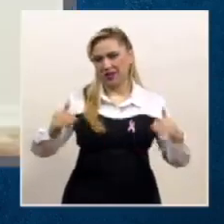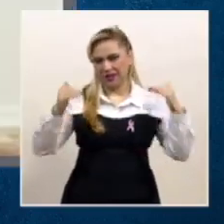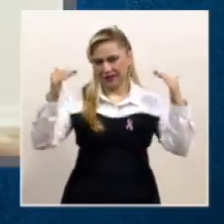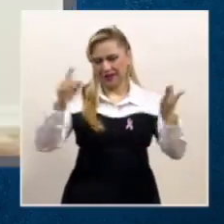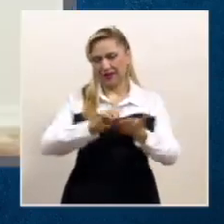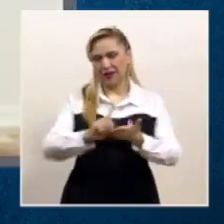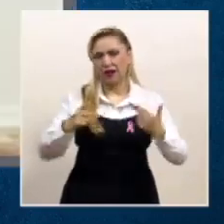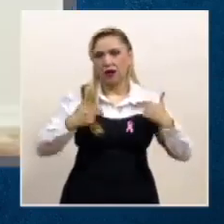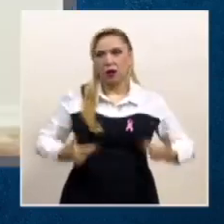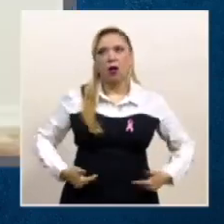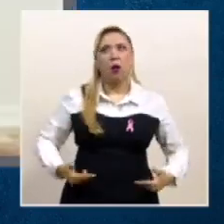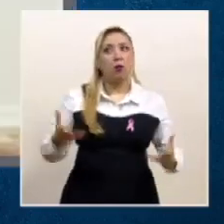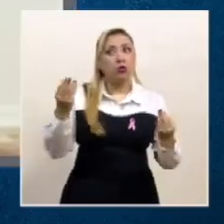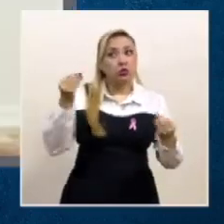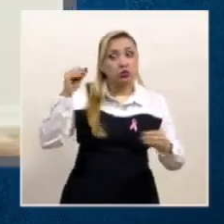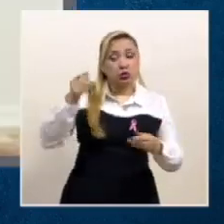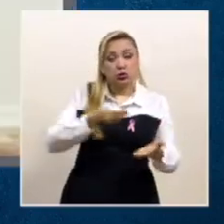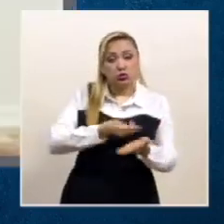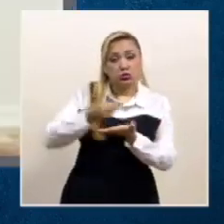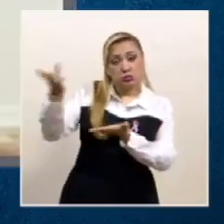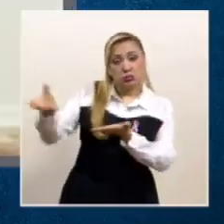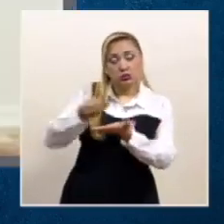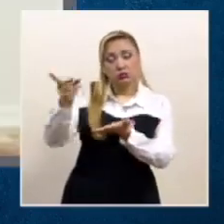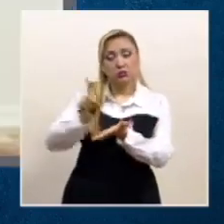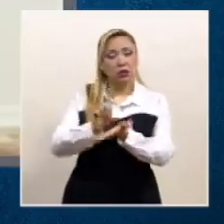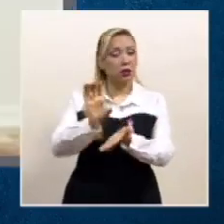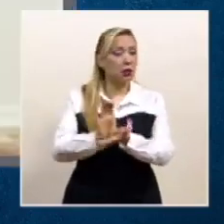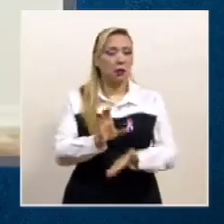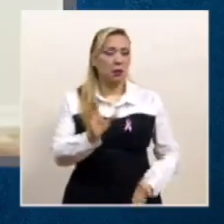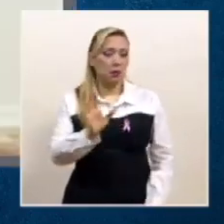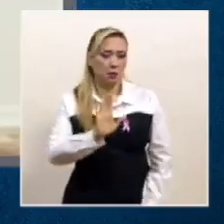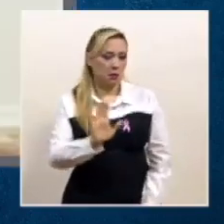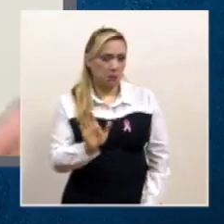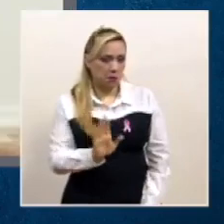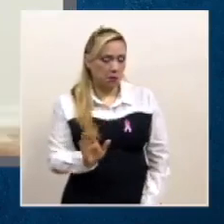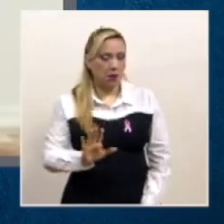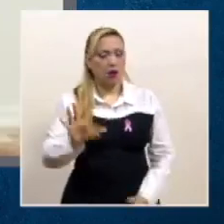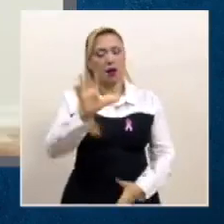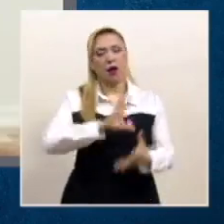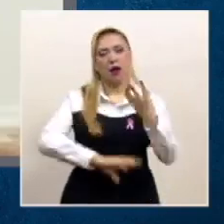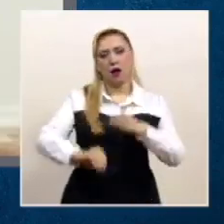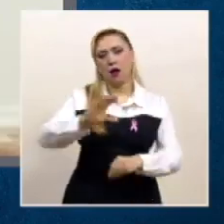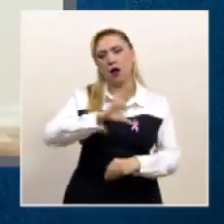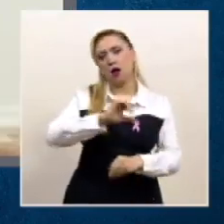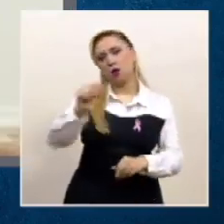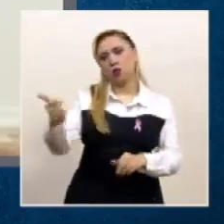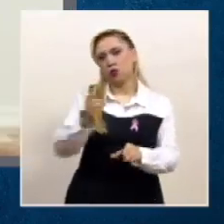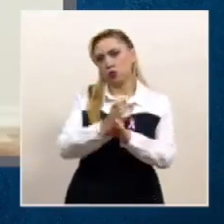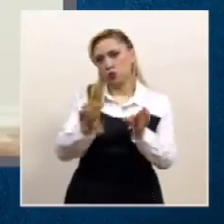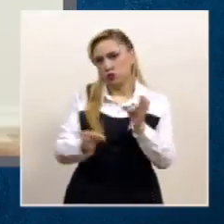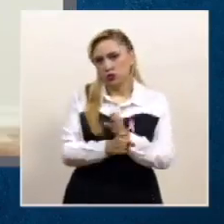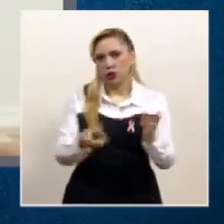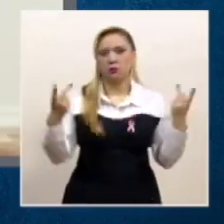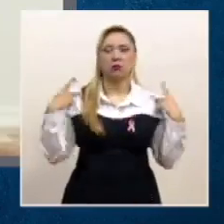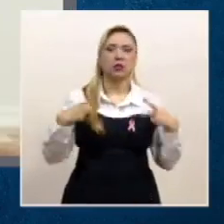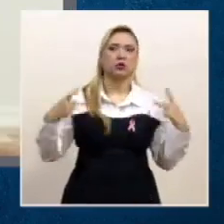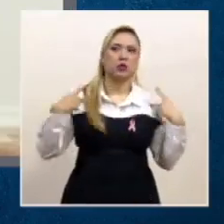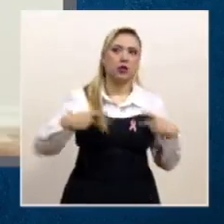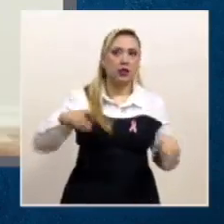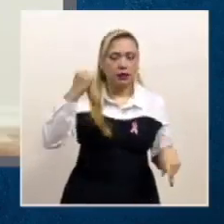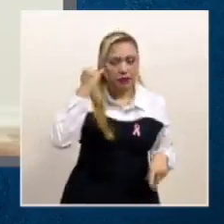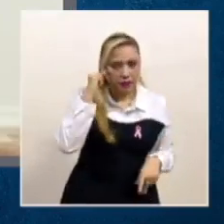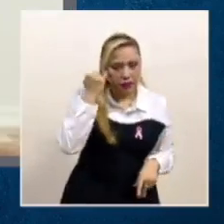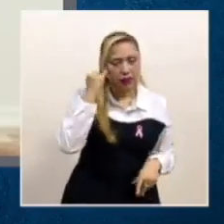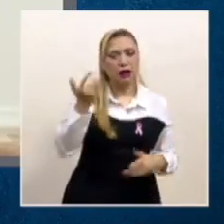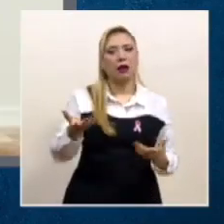tiene tantos casos relativos a personas con discapacidad como lo tienen otros temas, no sé, personas indígenas,